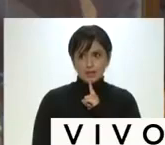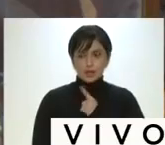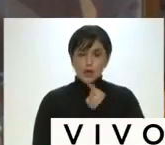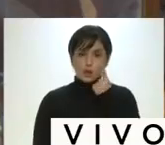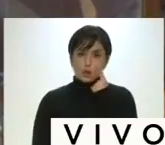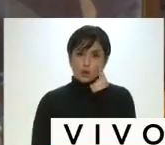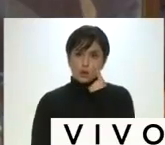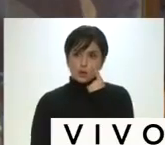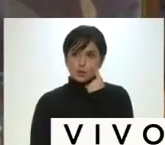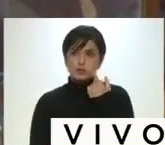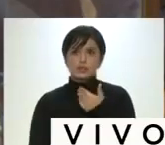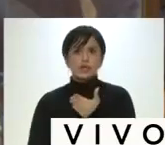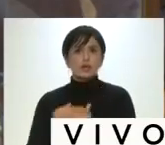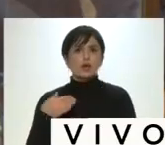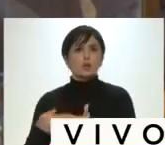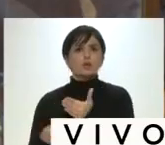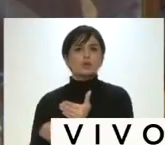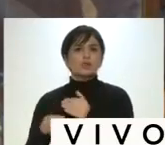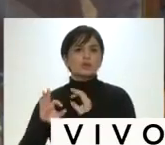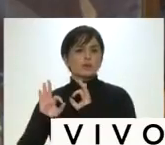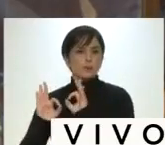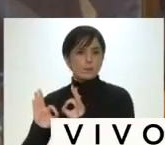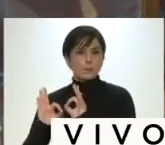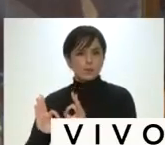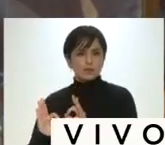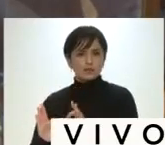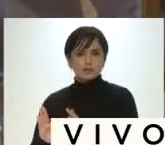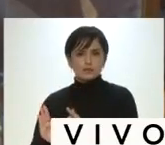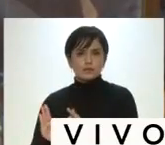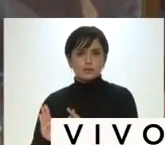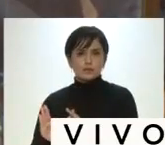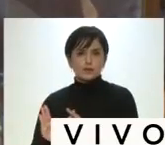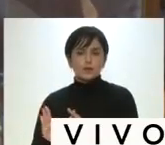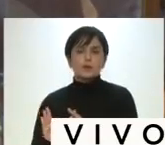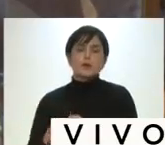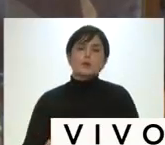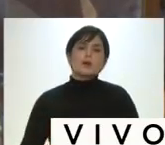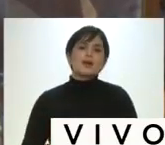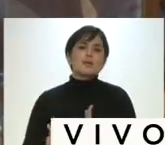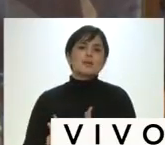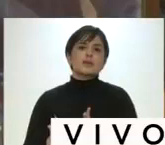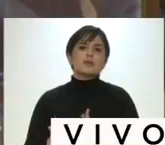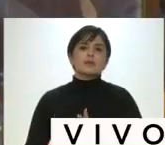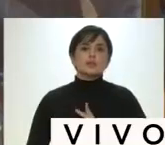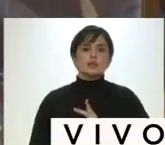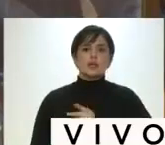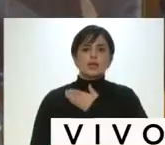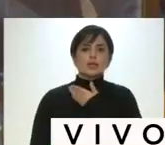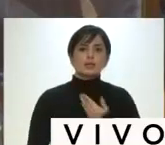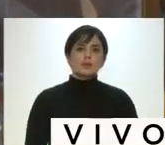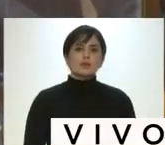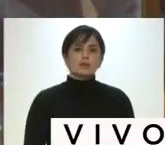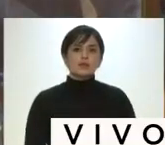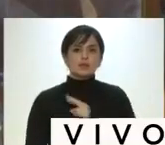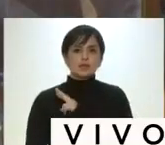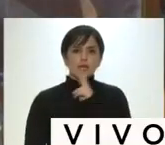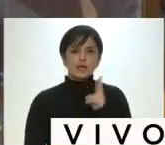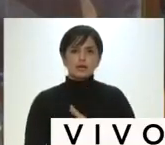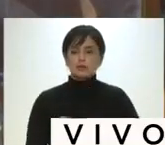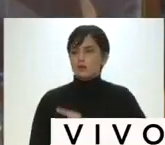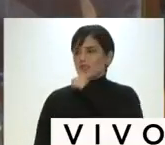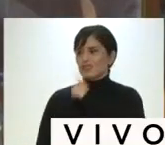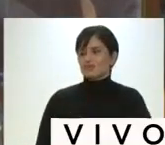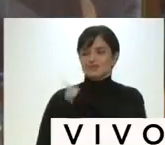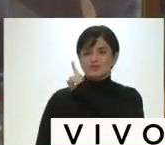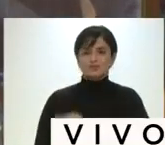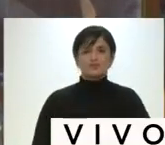los procedimientos específicos para dar lugar a la declaración de inhabilidad del presidente de la República por impedimento